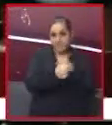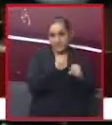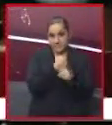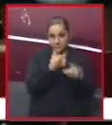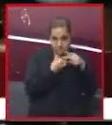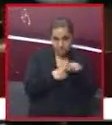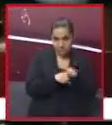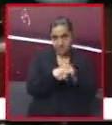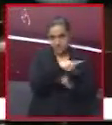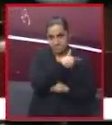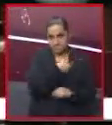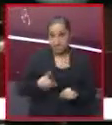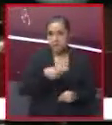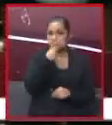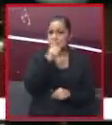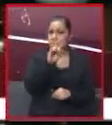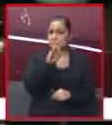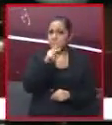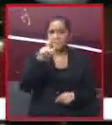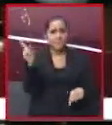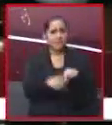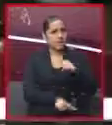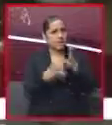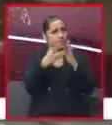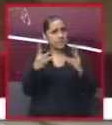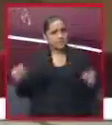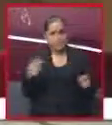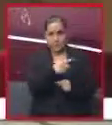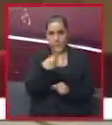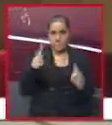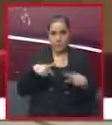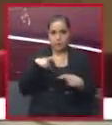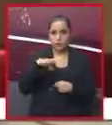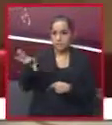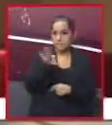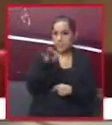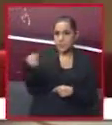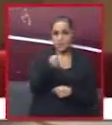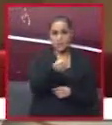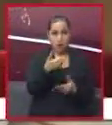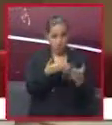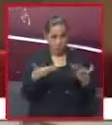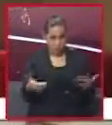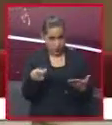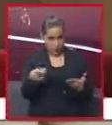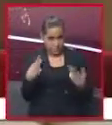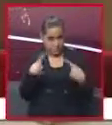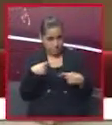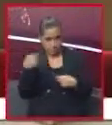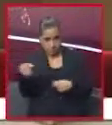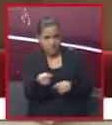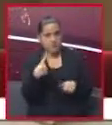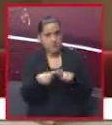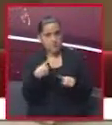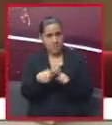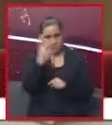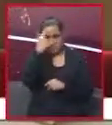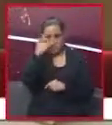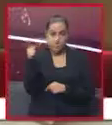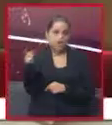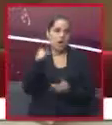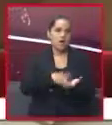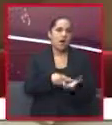de Función Pública y criticó que el nombramiento del titular de esta dependencia surja de un nombramiento del Ejecutivo Federal y sea aprobado por